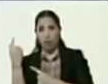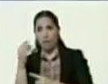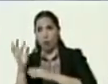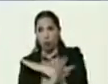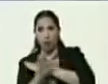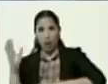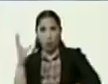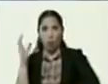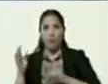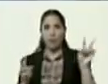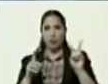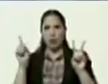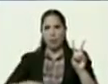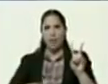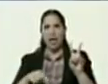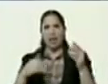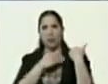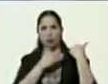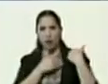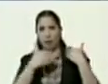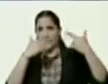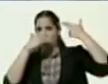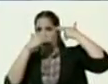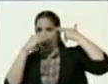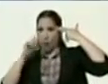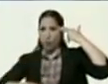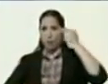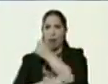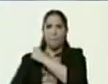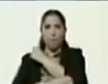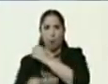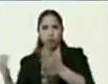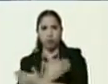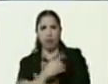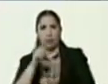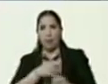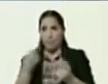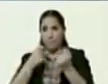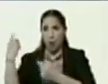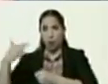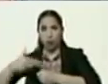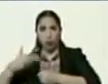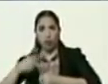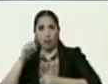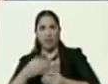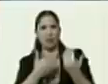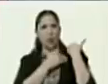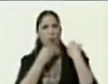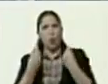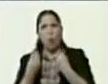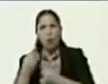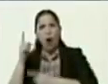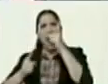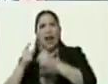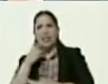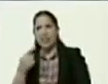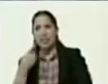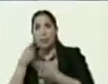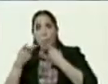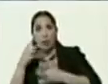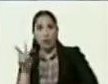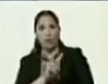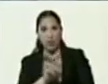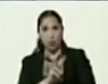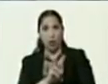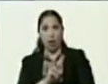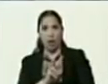son responsables de la extorsión, del secuestro, que son responsables del contrabando de combustible. ¿Cómo alguien que se dice un político de Venezuela